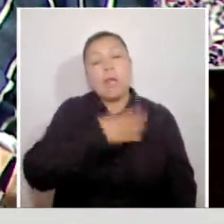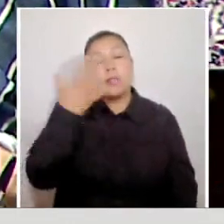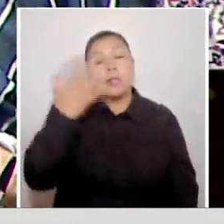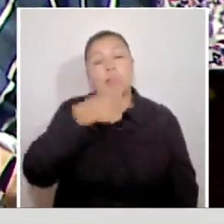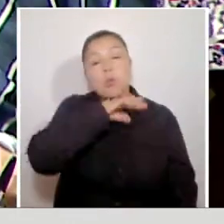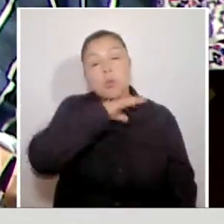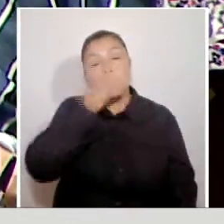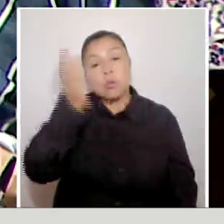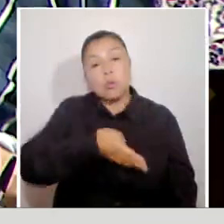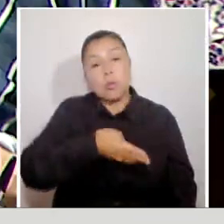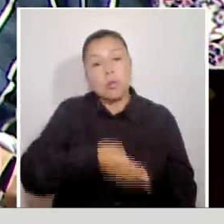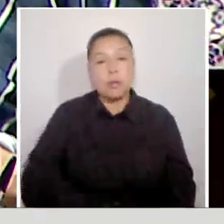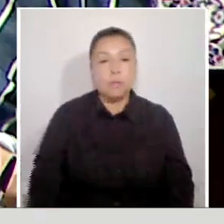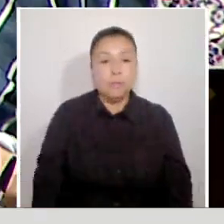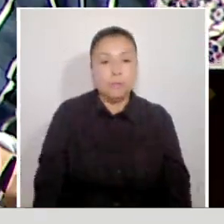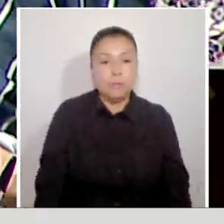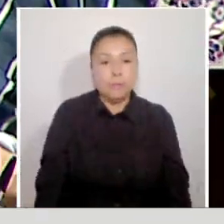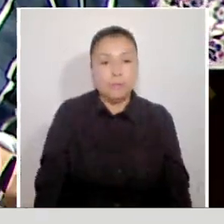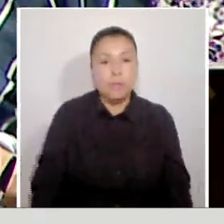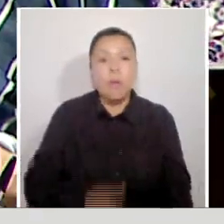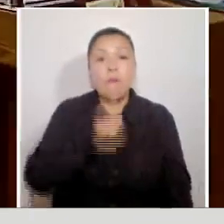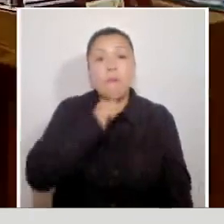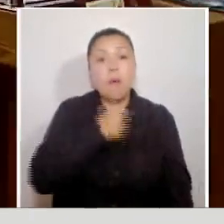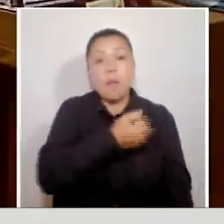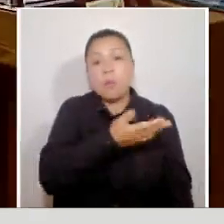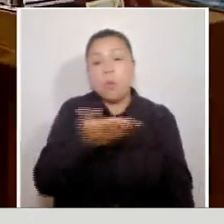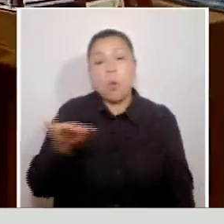minutos por falta de